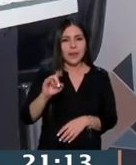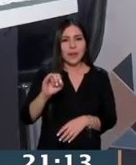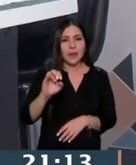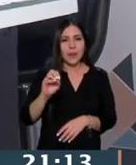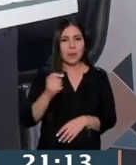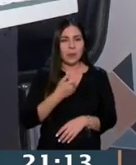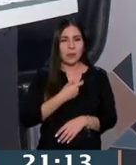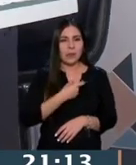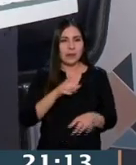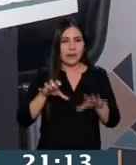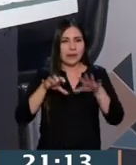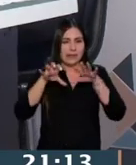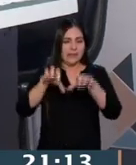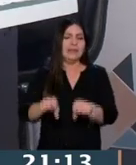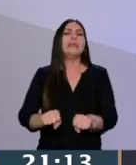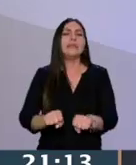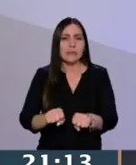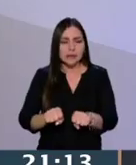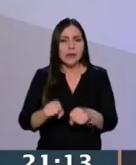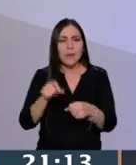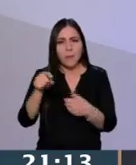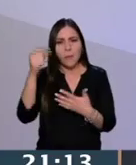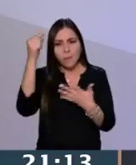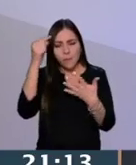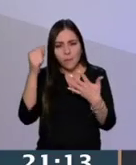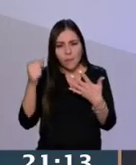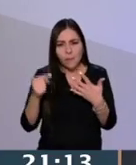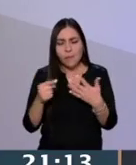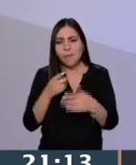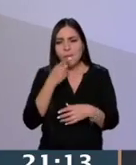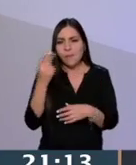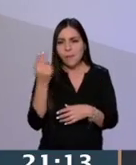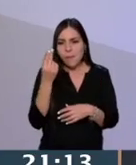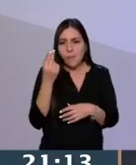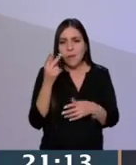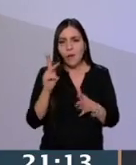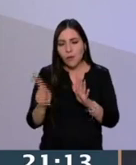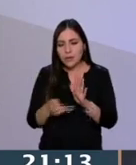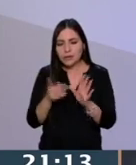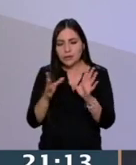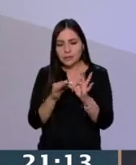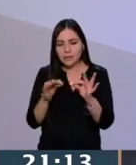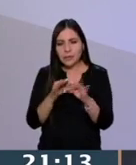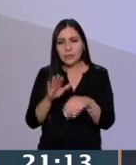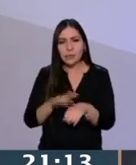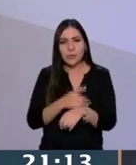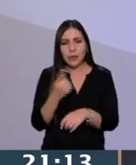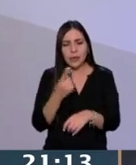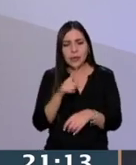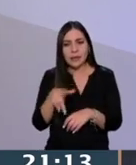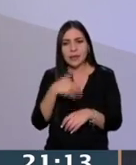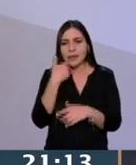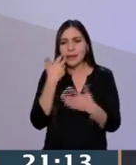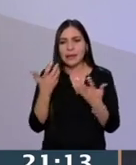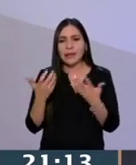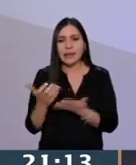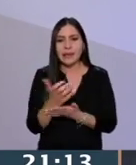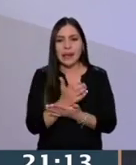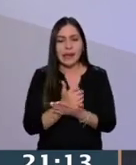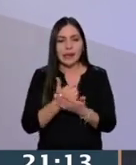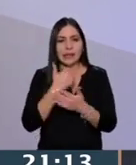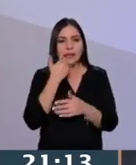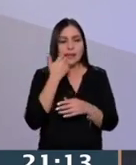circulando y que creo que es importante recuperar porque son parte de un escenario en donde lo que se intenta generar es